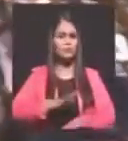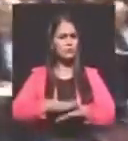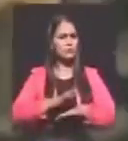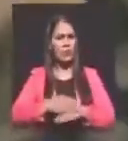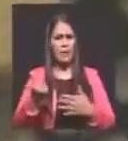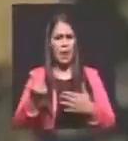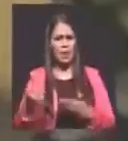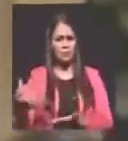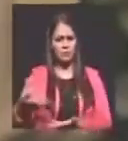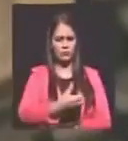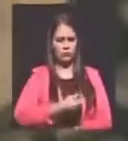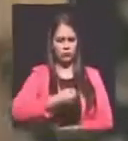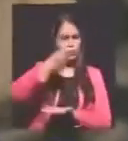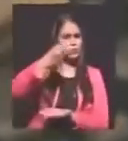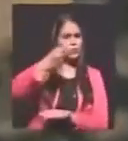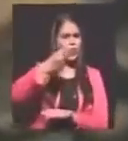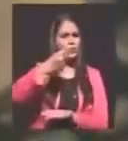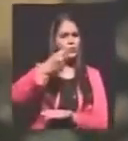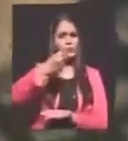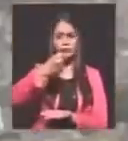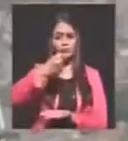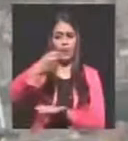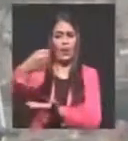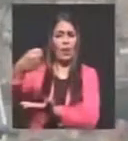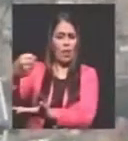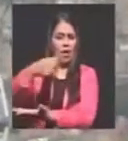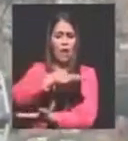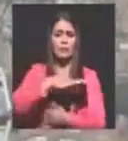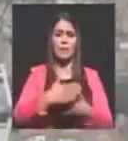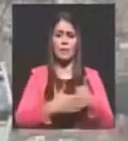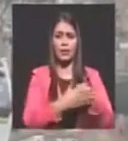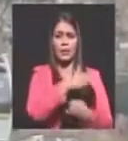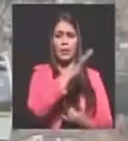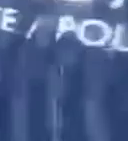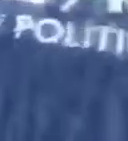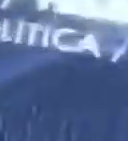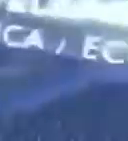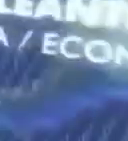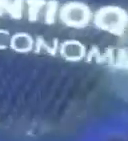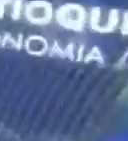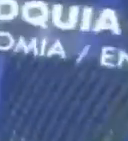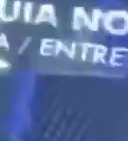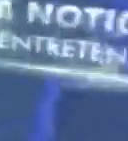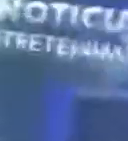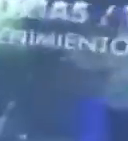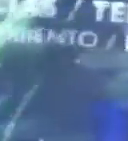estaría generando perjuicios y desfinanciación en los departamentos.